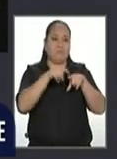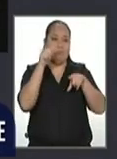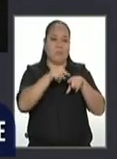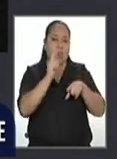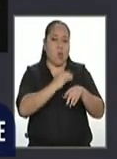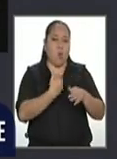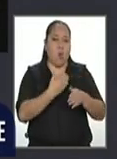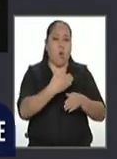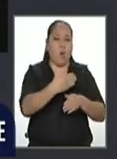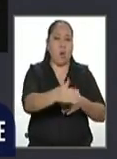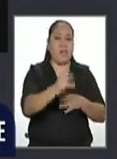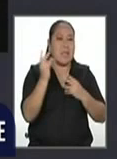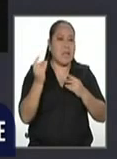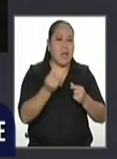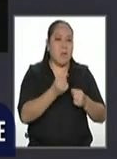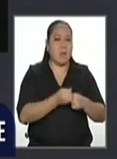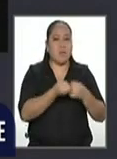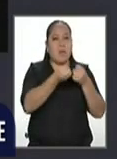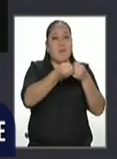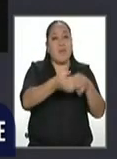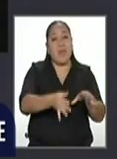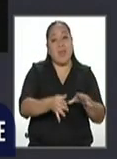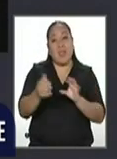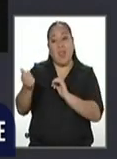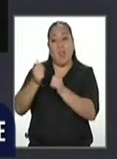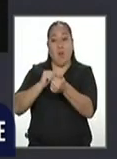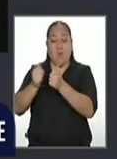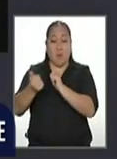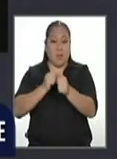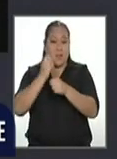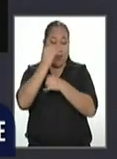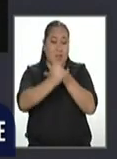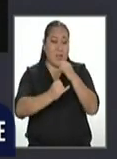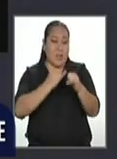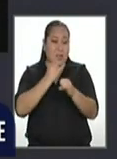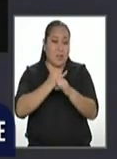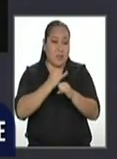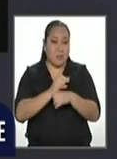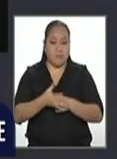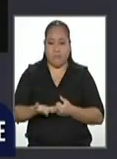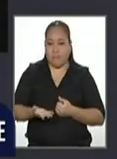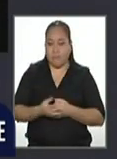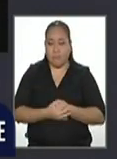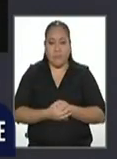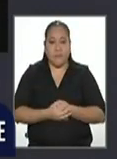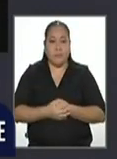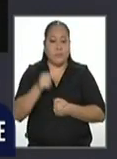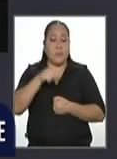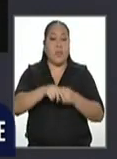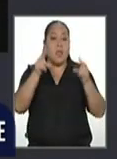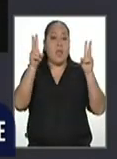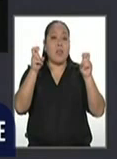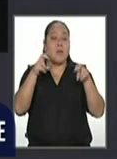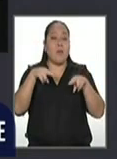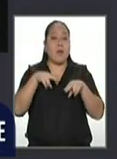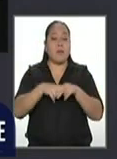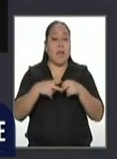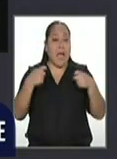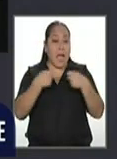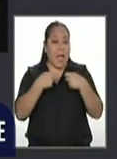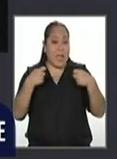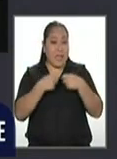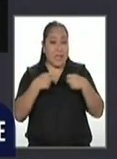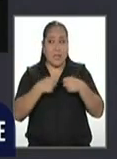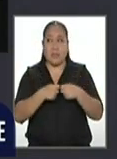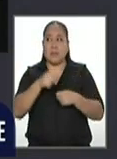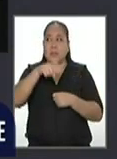no avanzan rápidamente, puedan perder competitividad internacional. En cuanto al tema eléctrico, deberíamos de